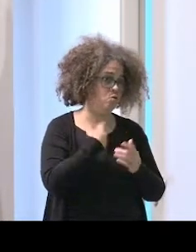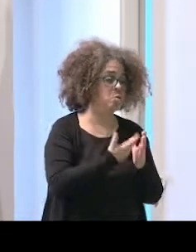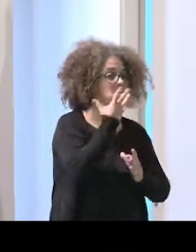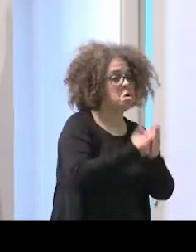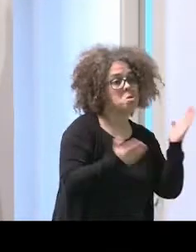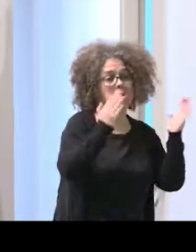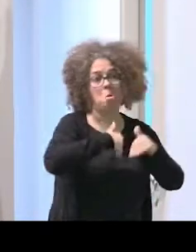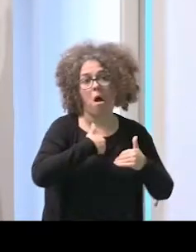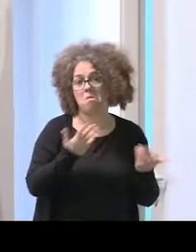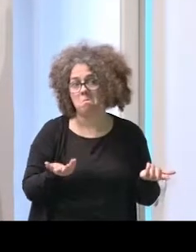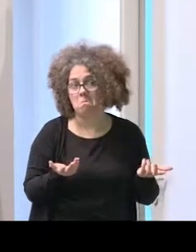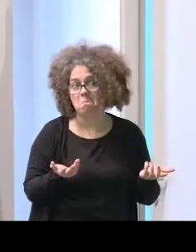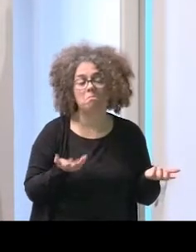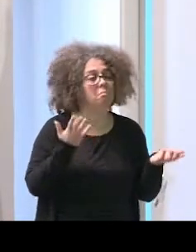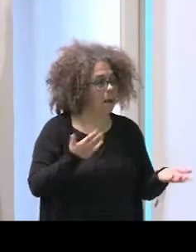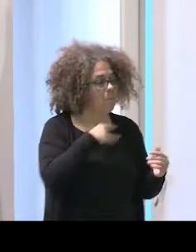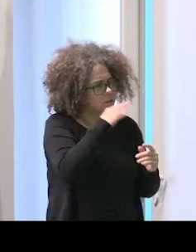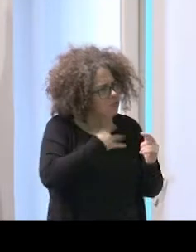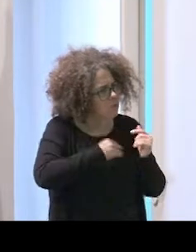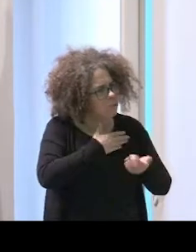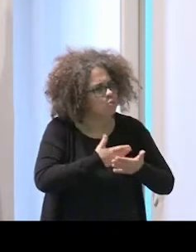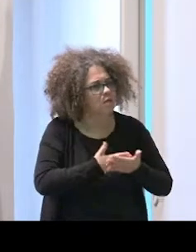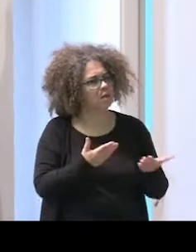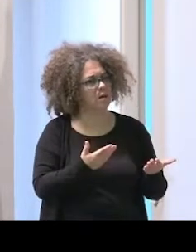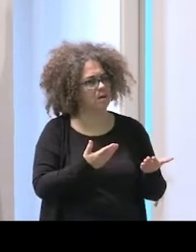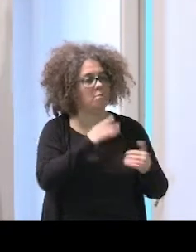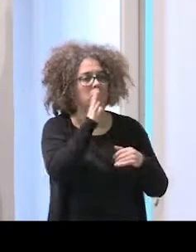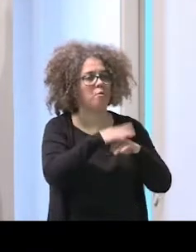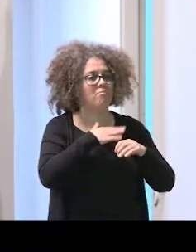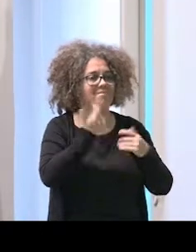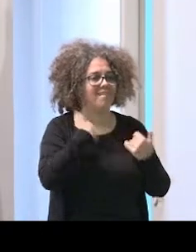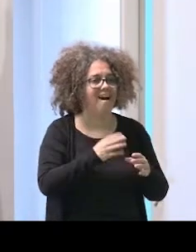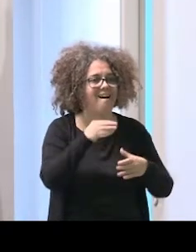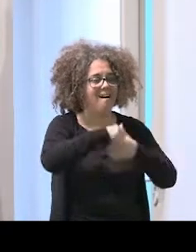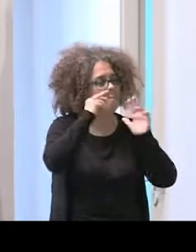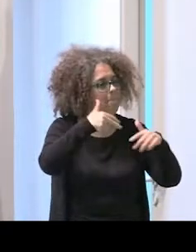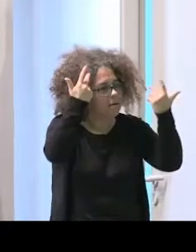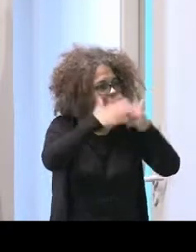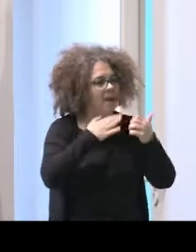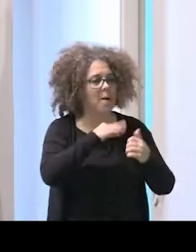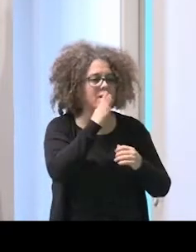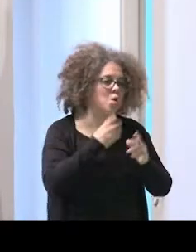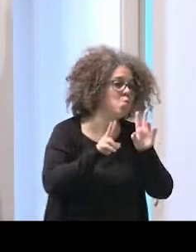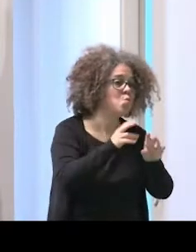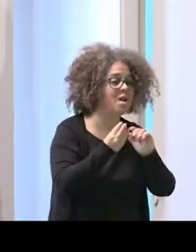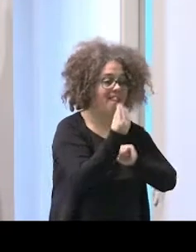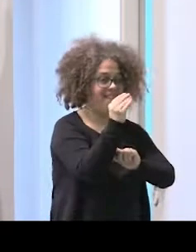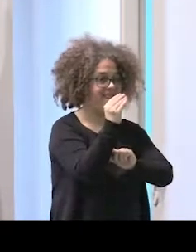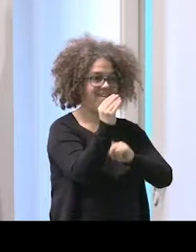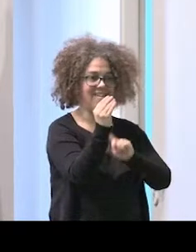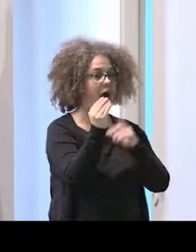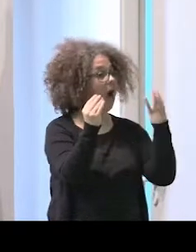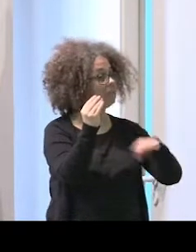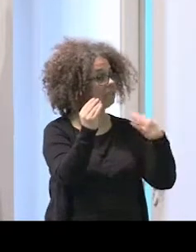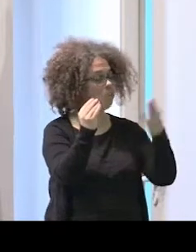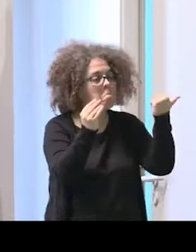fallan el auditivo. Bueno, pues eso está justificado, porque conceptualmente permitiría captar los neonatos infectados